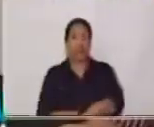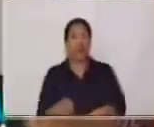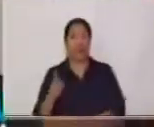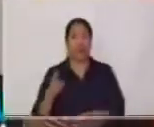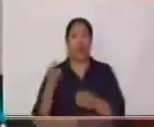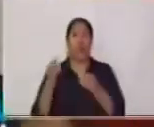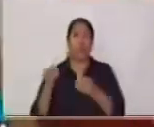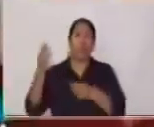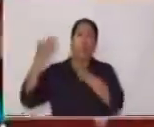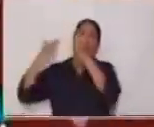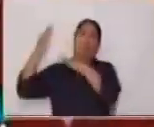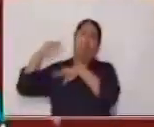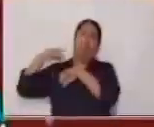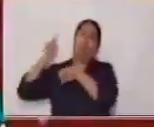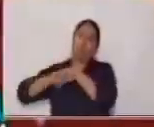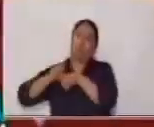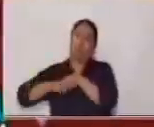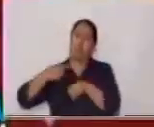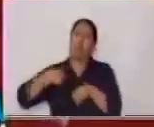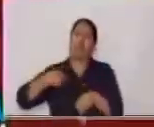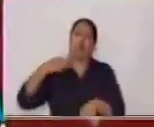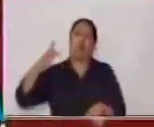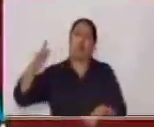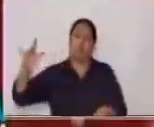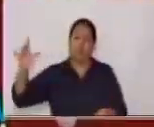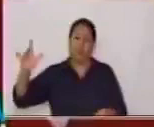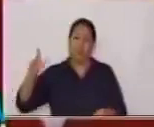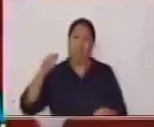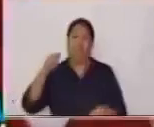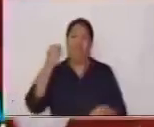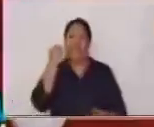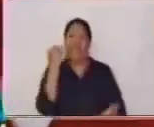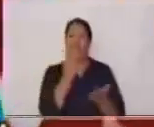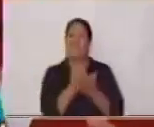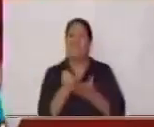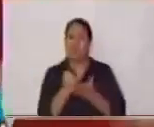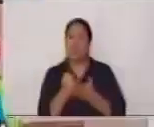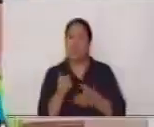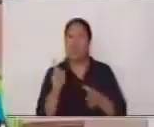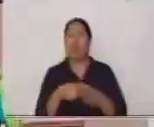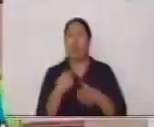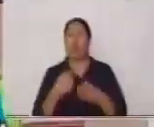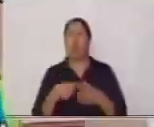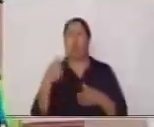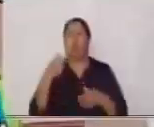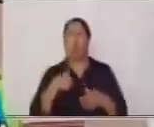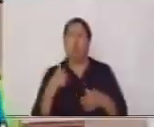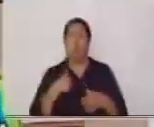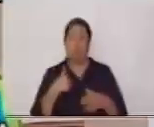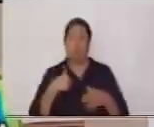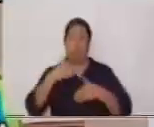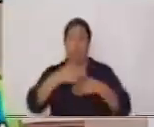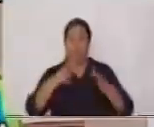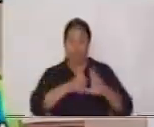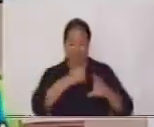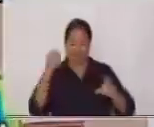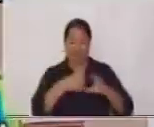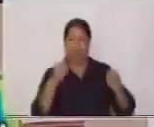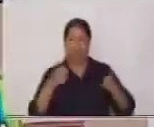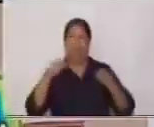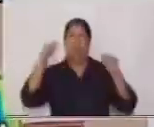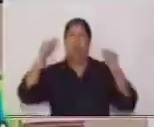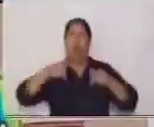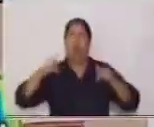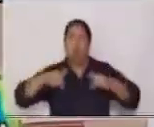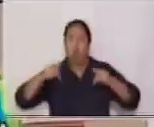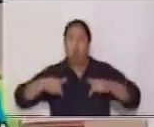mucho tiempo yo viajé, te di una introducción. Cuando destapé mi regalo te dije, el día de hoy, cuando ingresé al set me